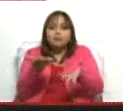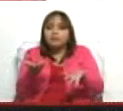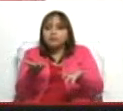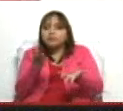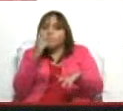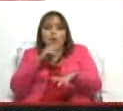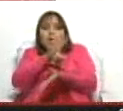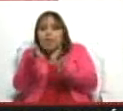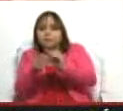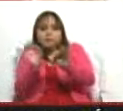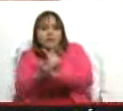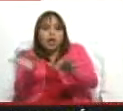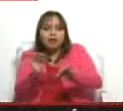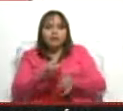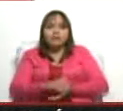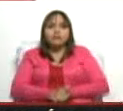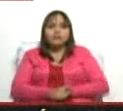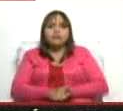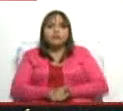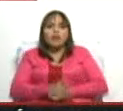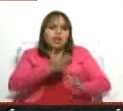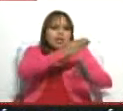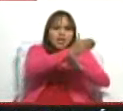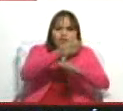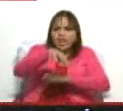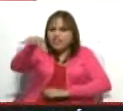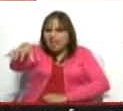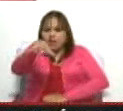corrigieron. Ellos llegaban a los estados